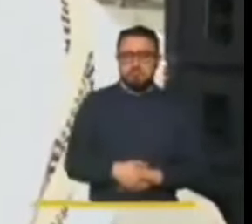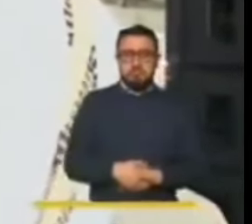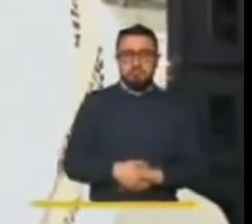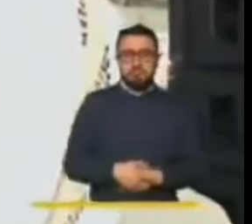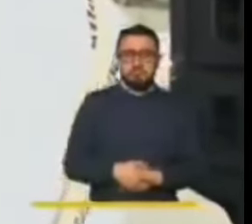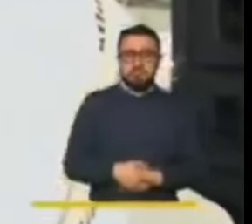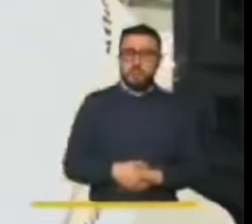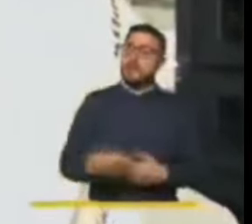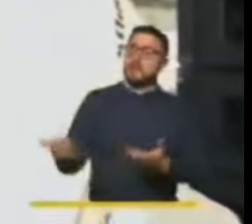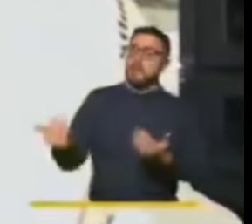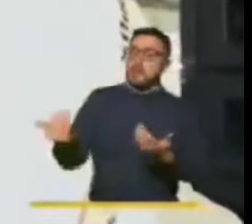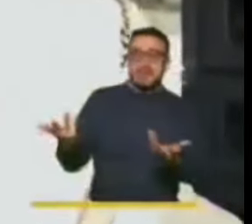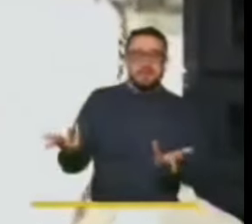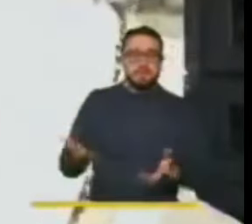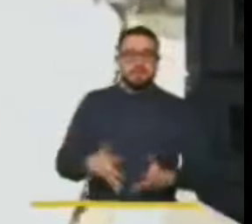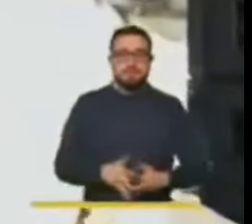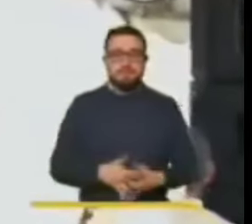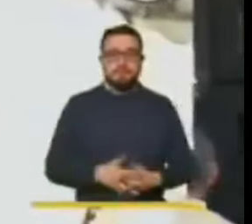Restiémonos.